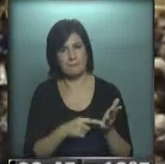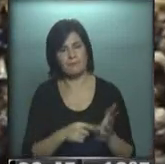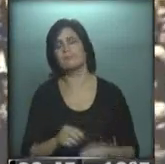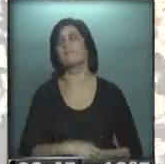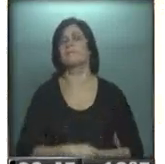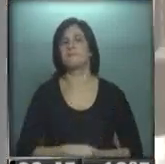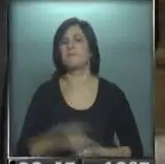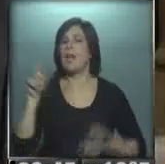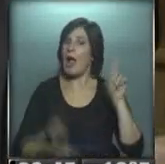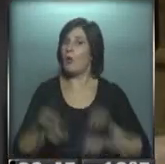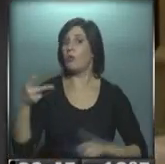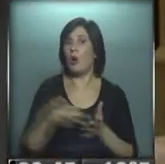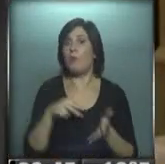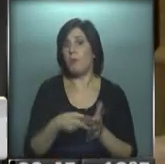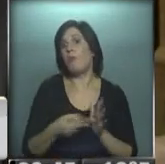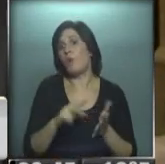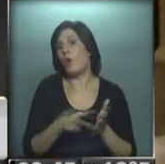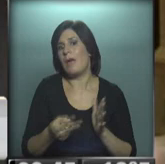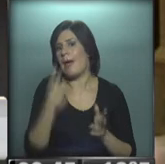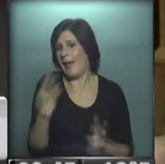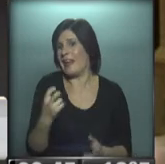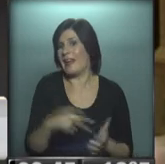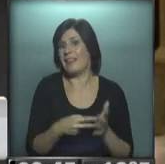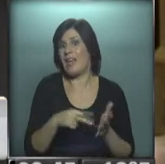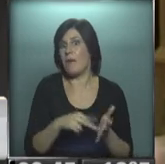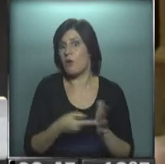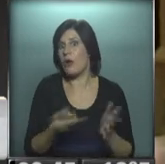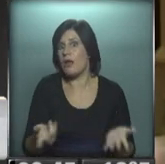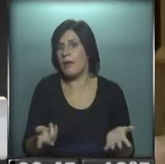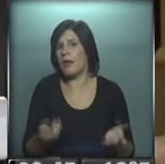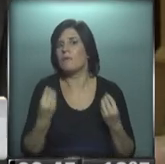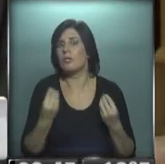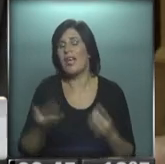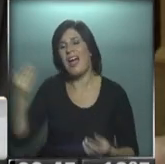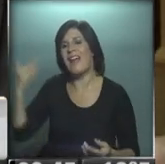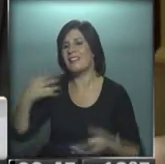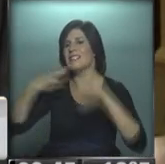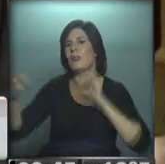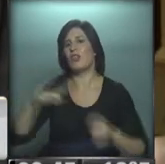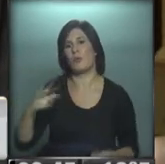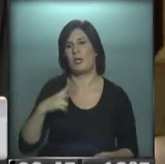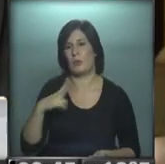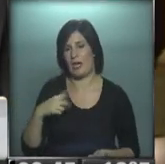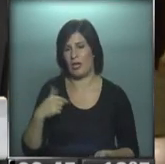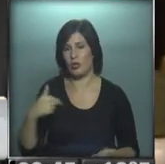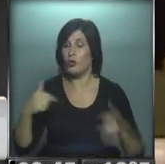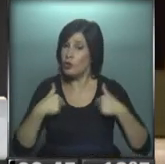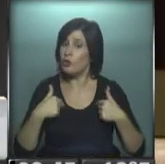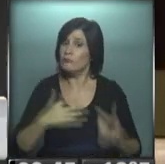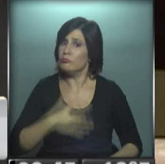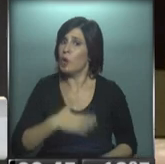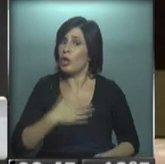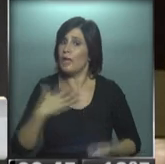Muchos de los problemas que estamos viviendo en materia de energía tienen que ver con aquella privatización. Así que yo me alegro mucho de que podamos